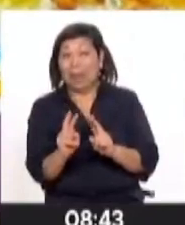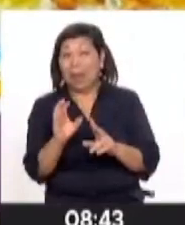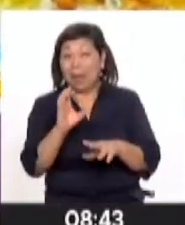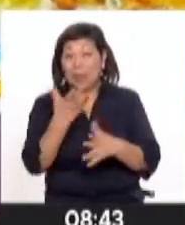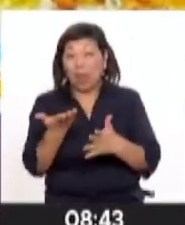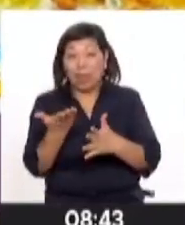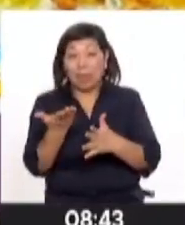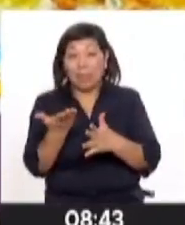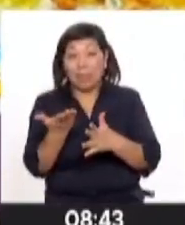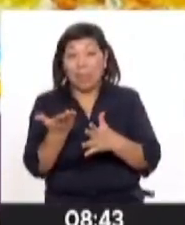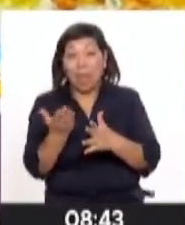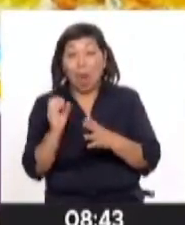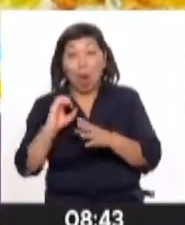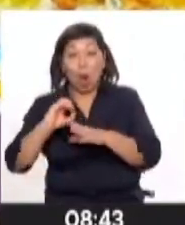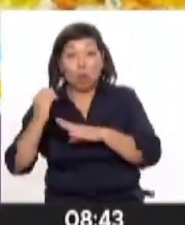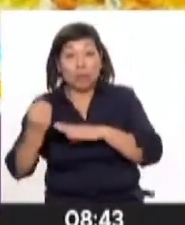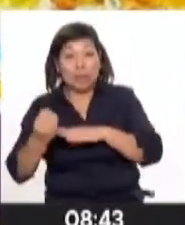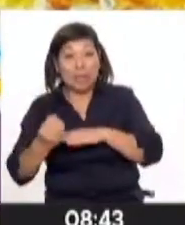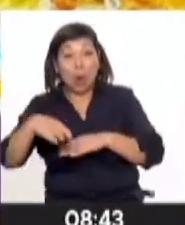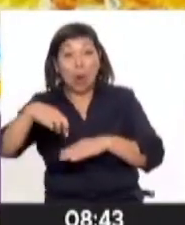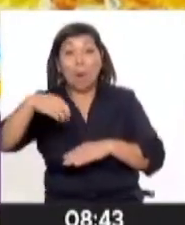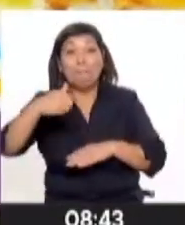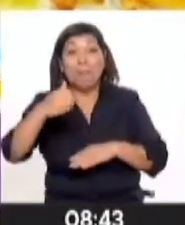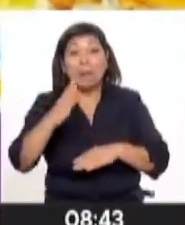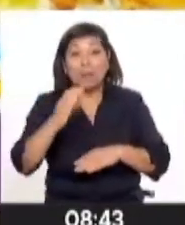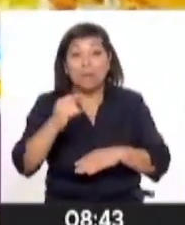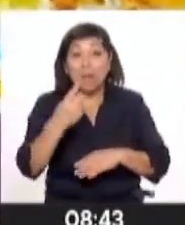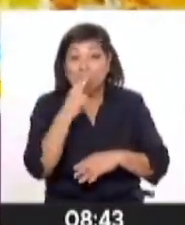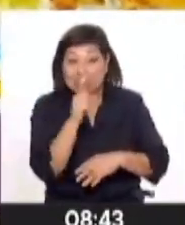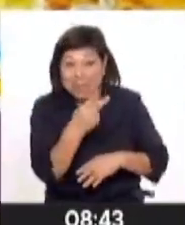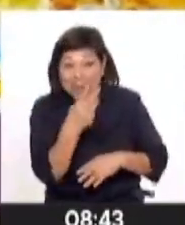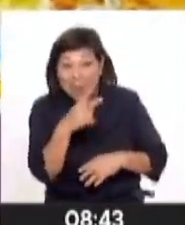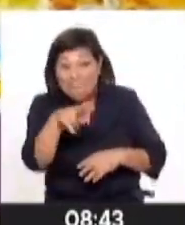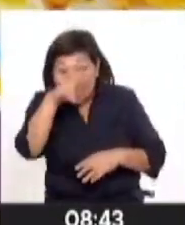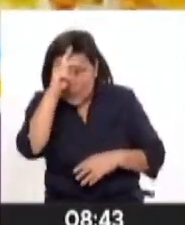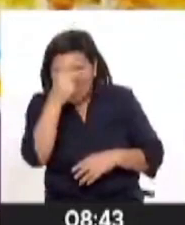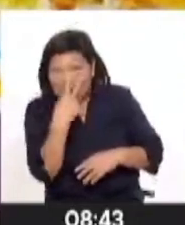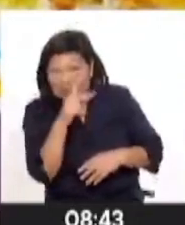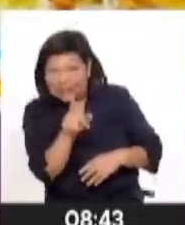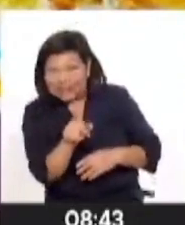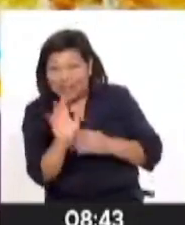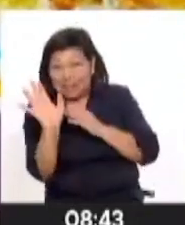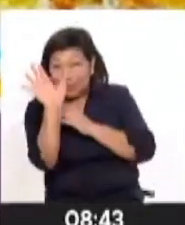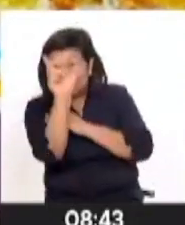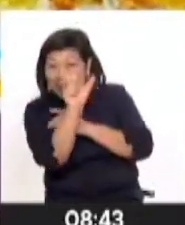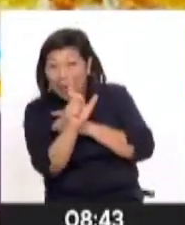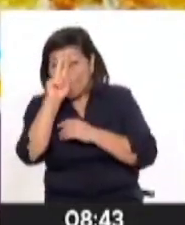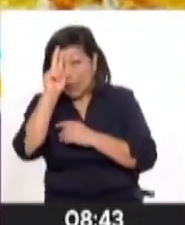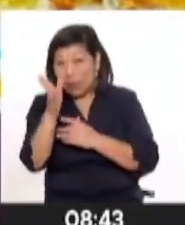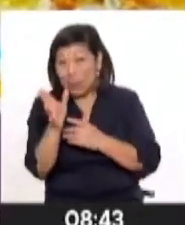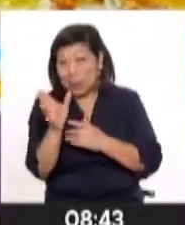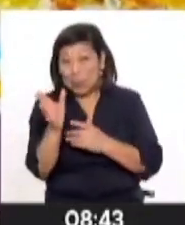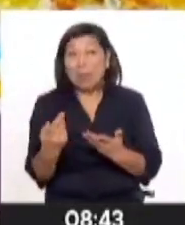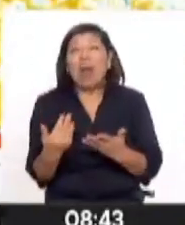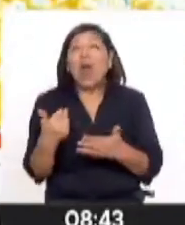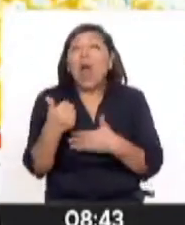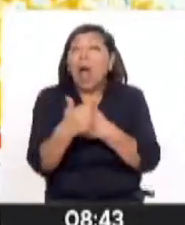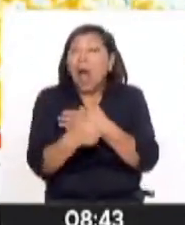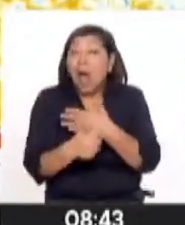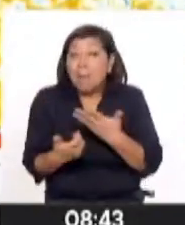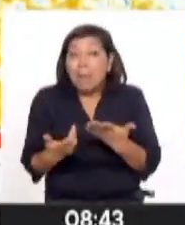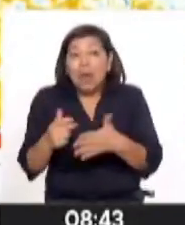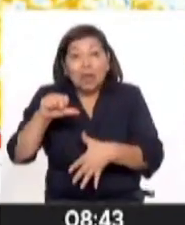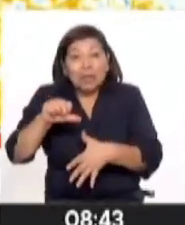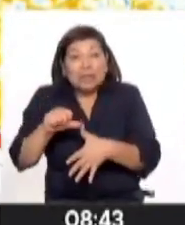está pues con coloración roja. Miren la parte del costera del Perú, aquí está Perú, todo está rojo, aquí también la parte del Pacífico, todo está